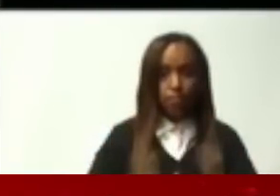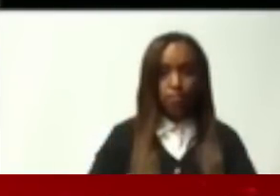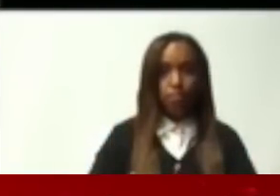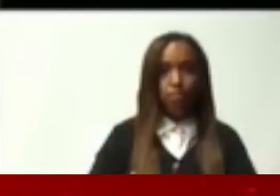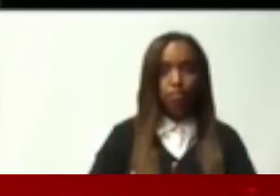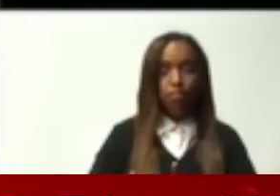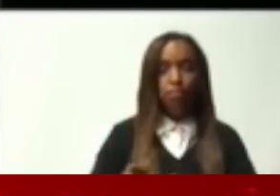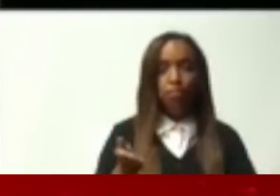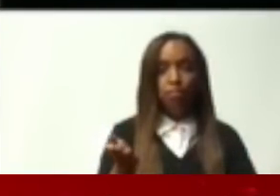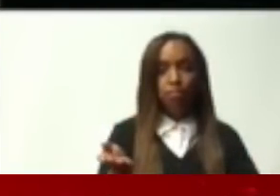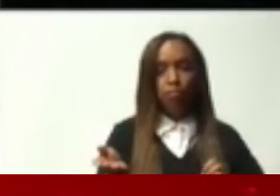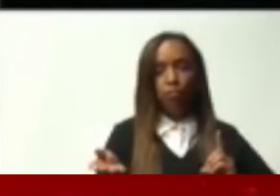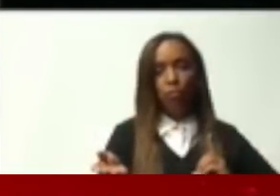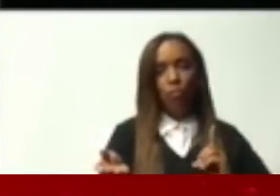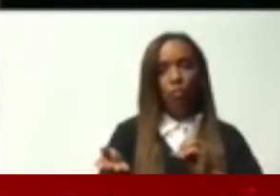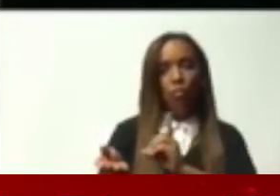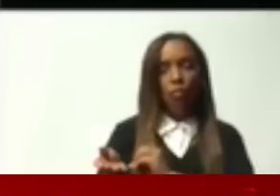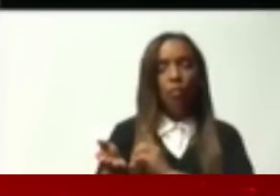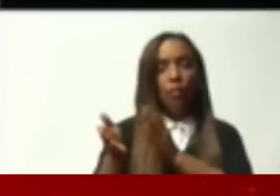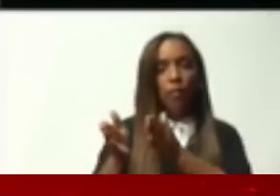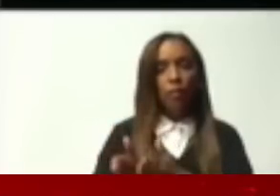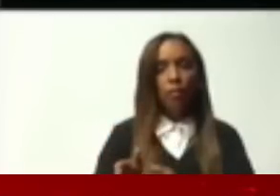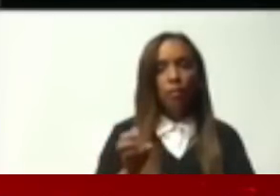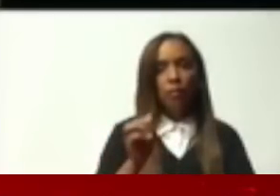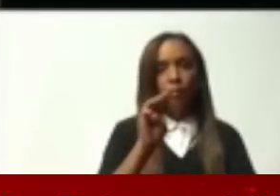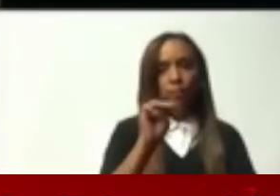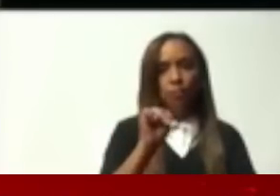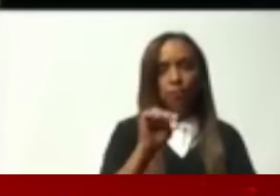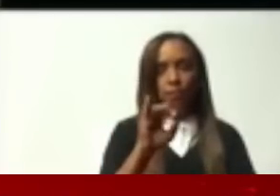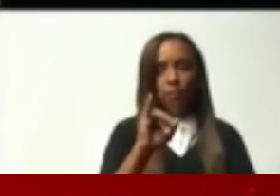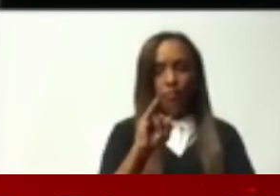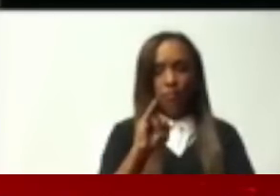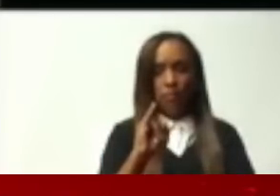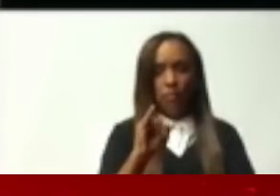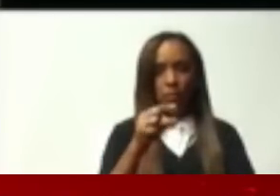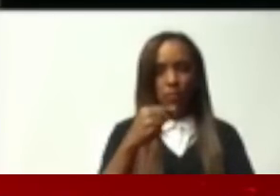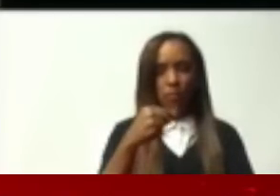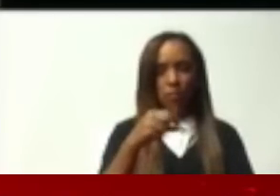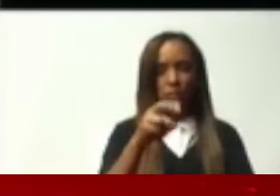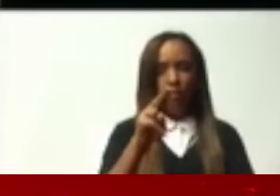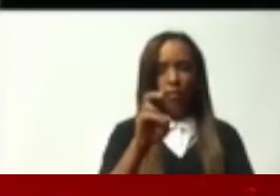del diputado Miguel Gutiérrez como diputado.